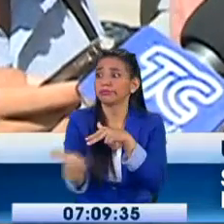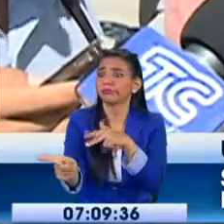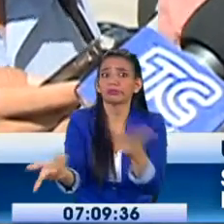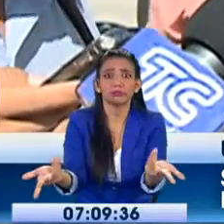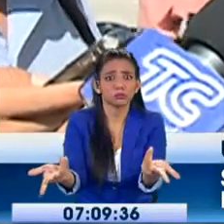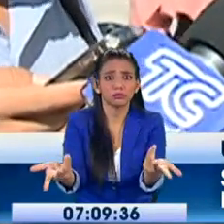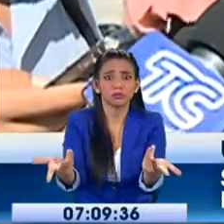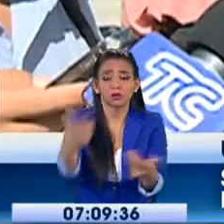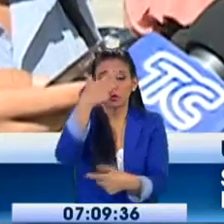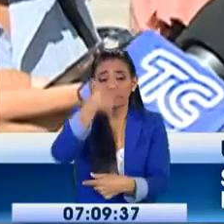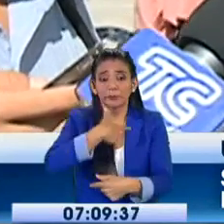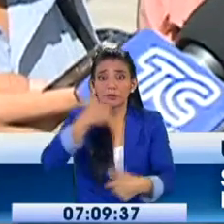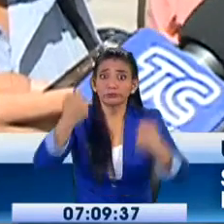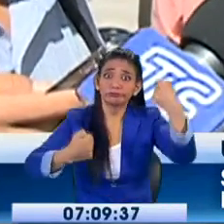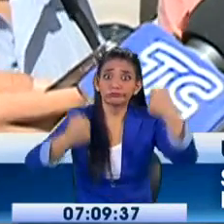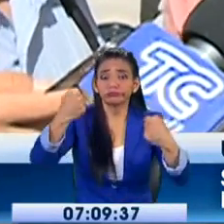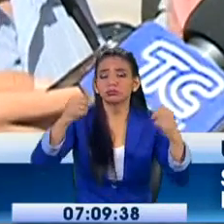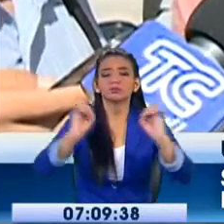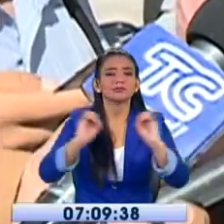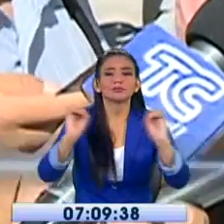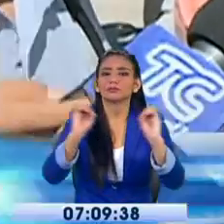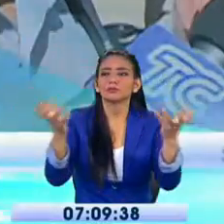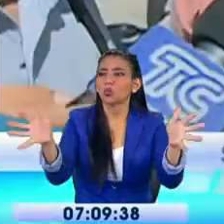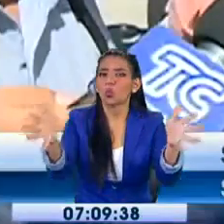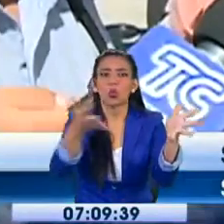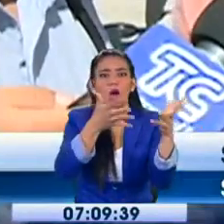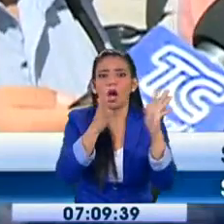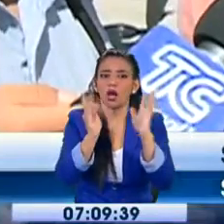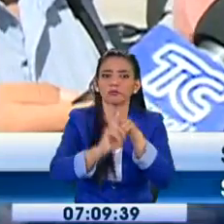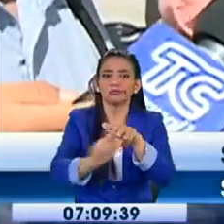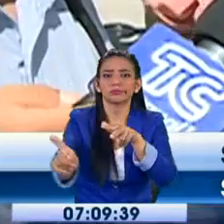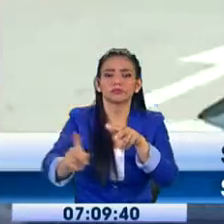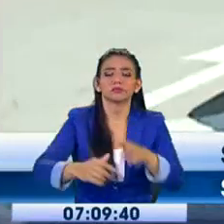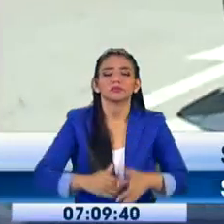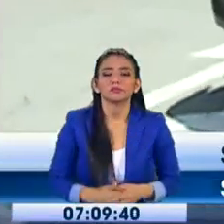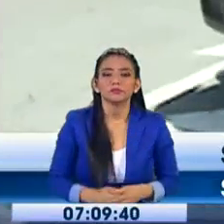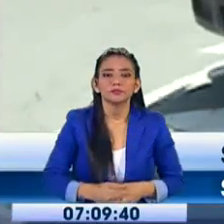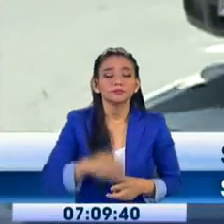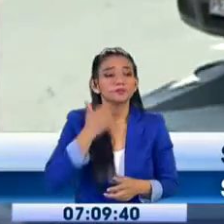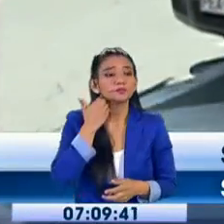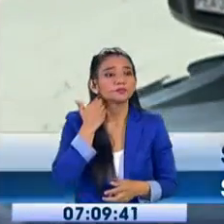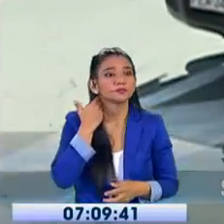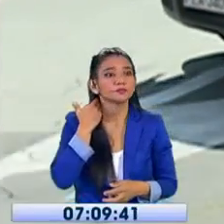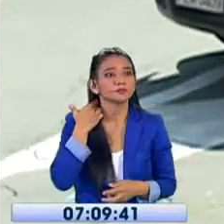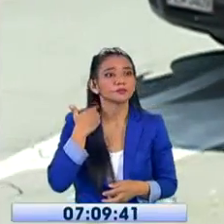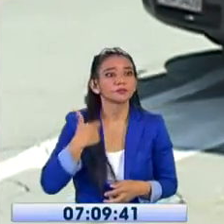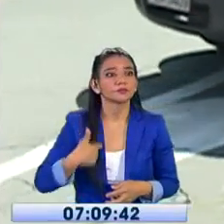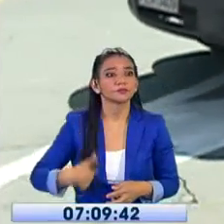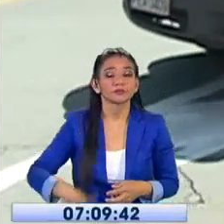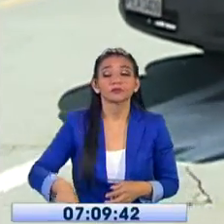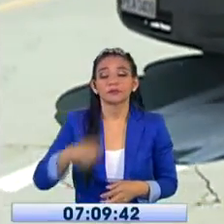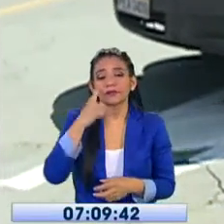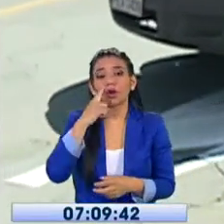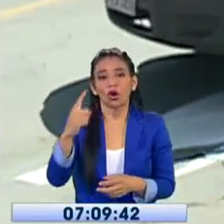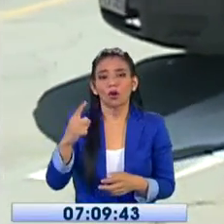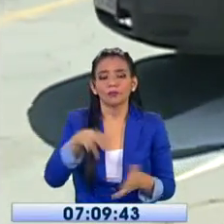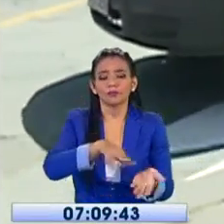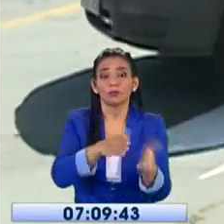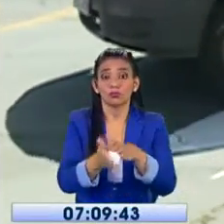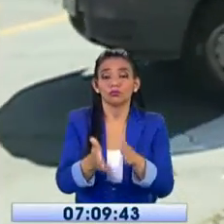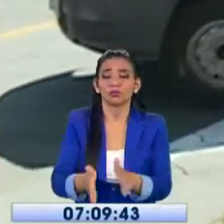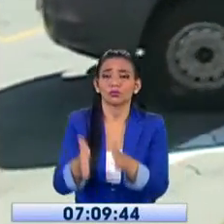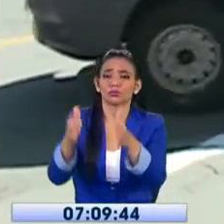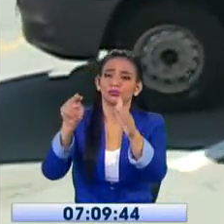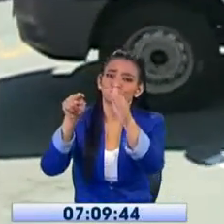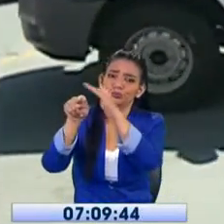del vehículo pues hasta el momento se desconoce su paradero ya que se ha retirado del lugar. El cuerpo fue trasladado por medicina legal hasta la morgue